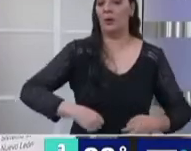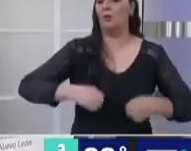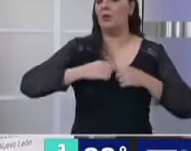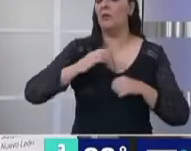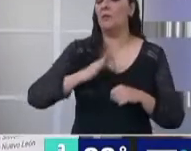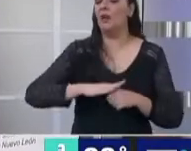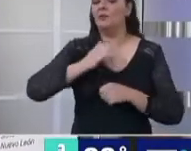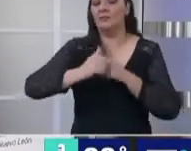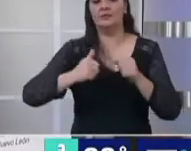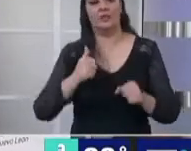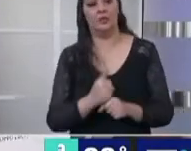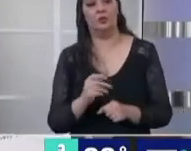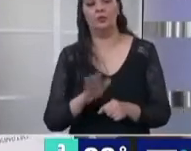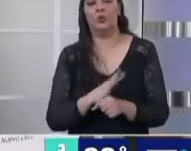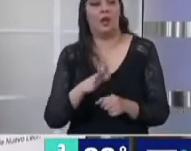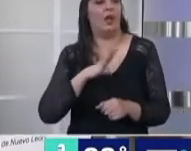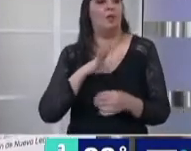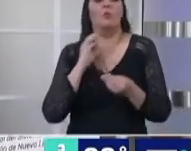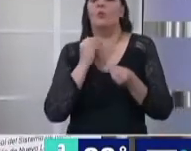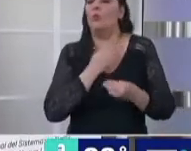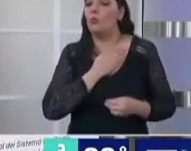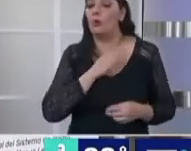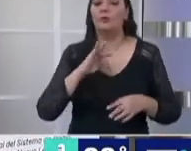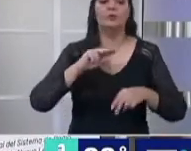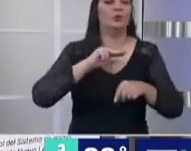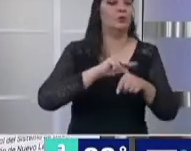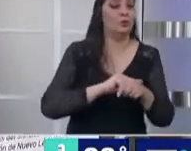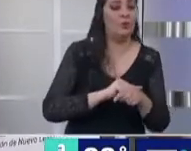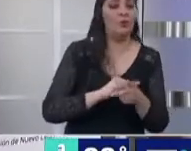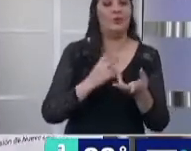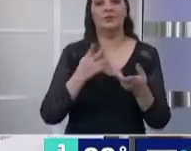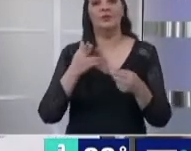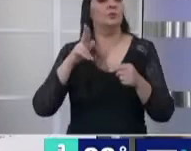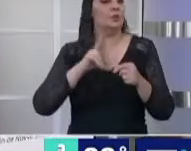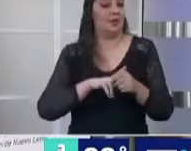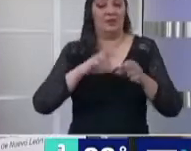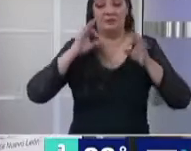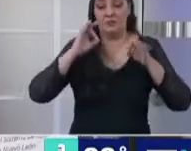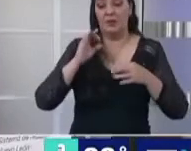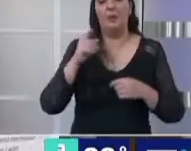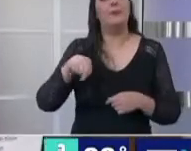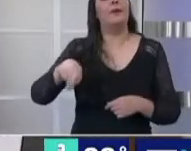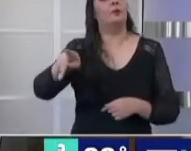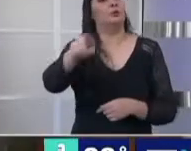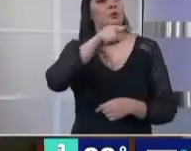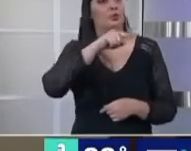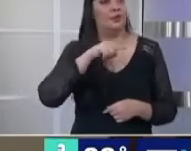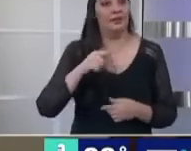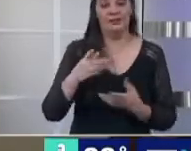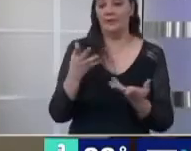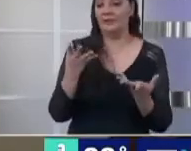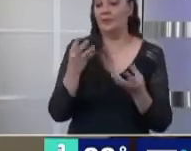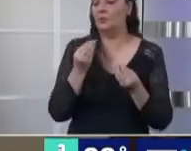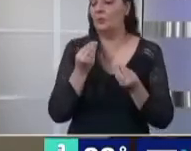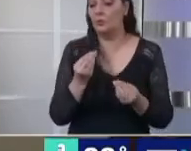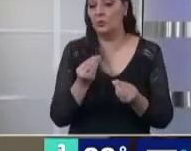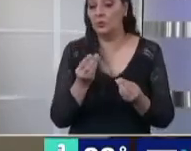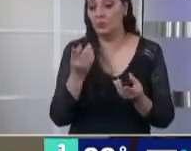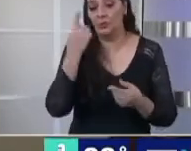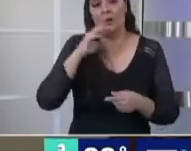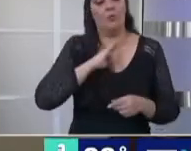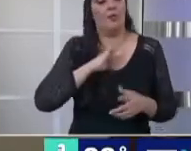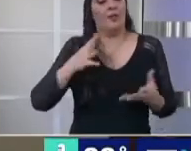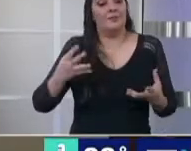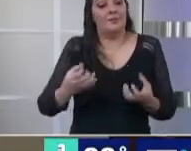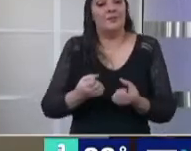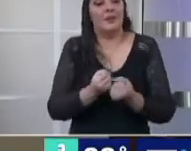hospitales, pero ustedes hacen una labor inmensa que ayuda a salvar vidas. A lo mejor no